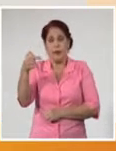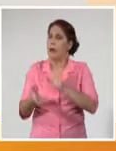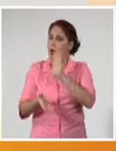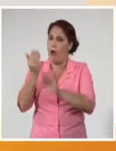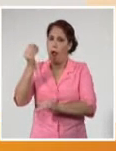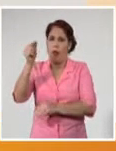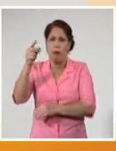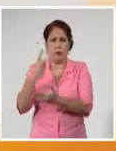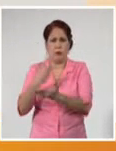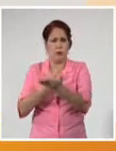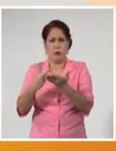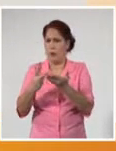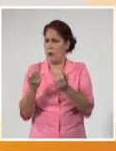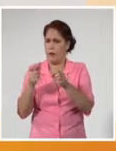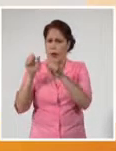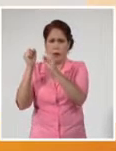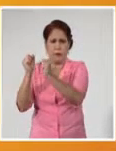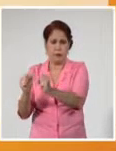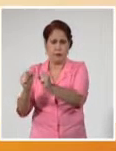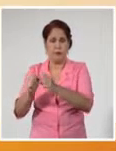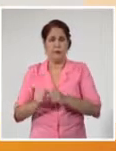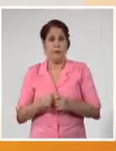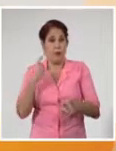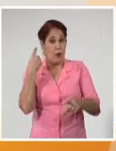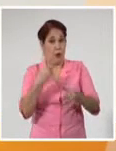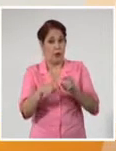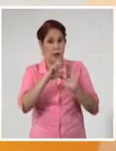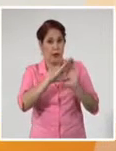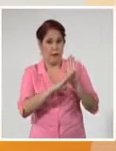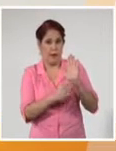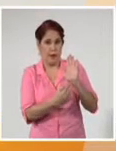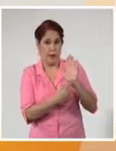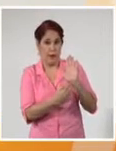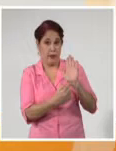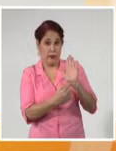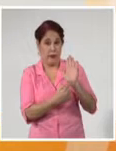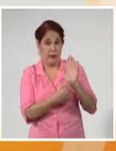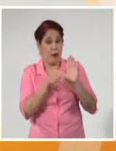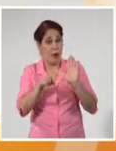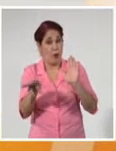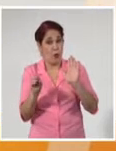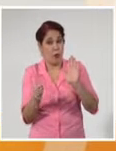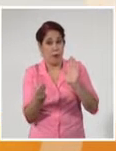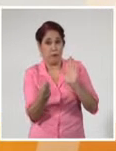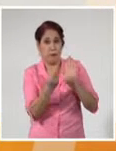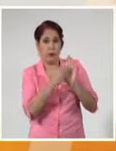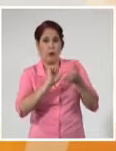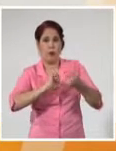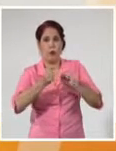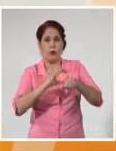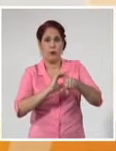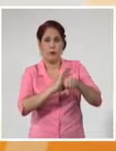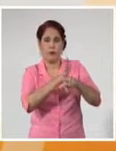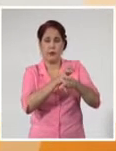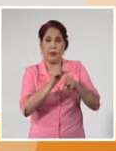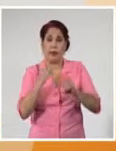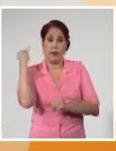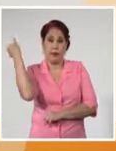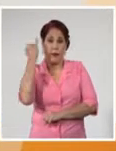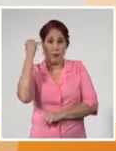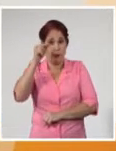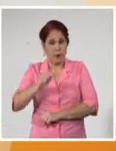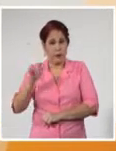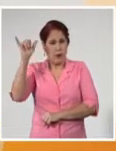la cuarentena al día siguiente. Por otro lado, como parte de las medidas que se incorporan en el control sanitario internacional para los